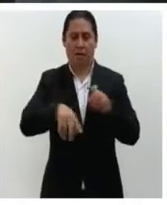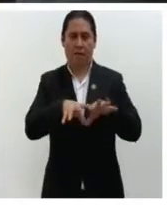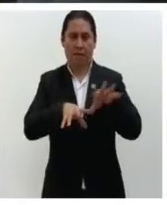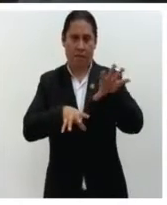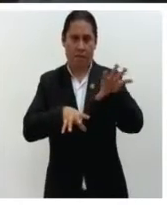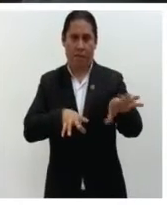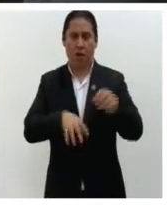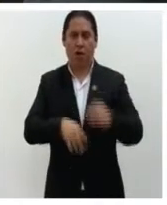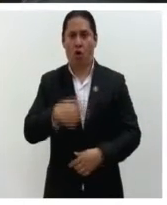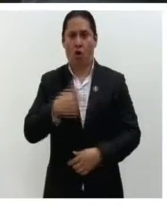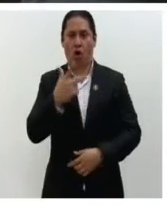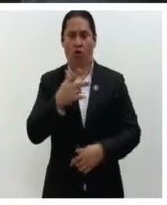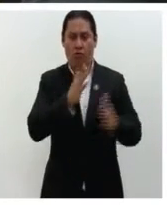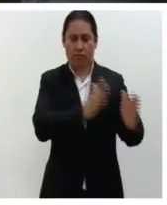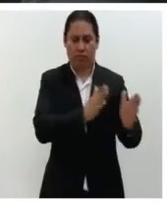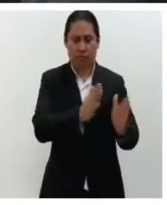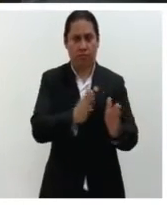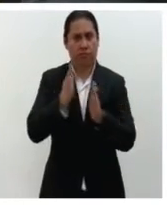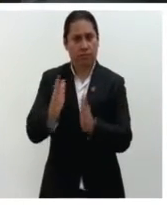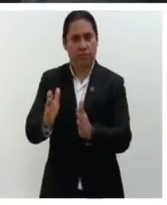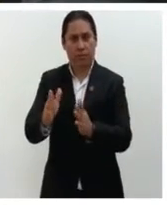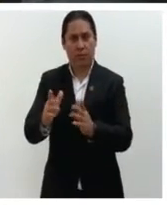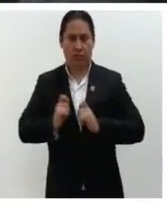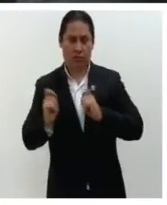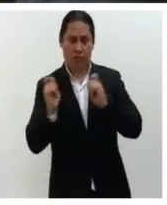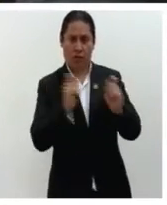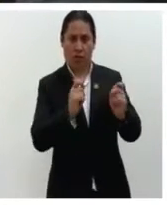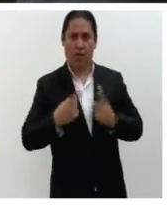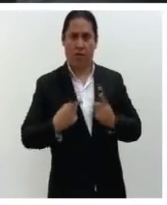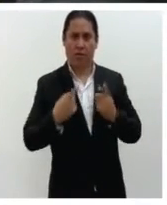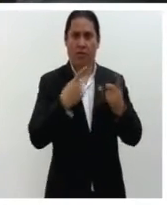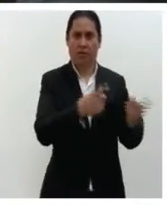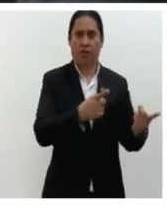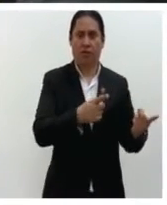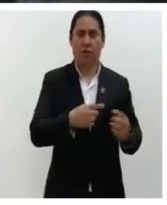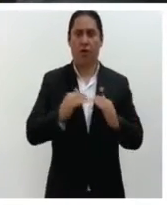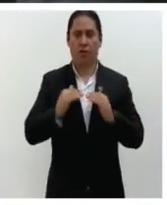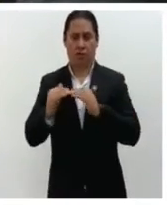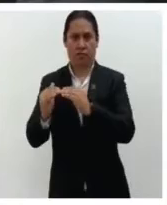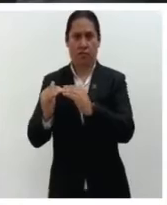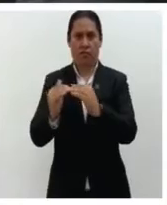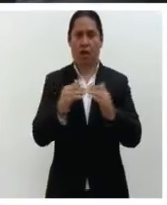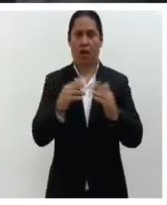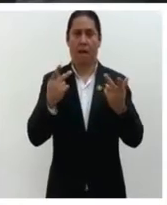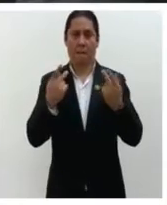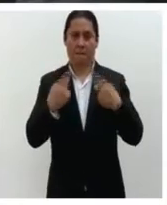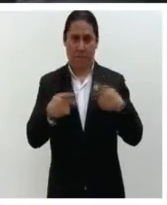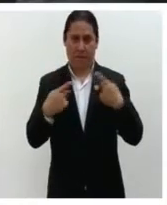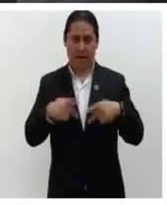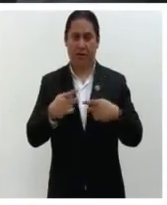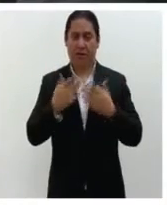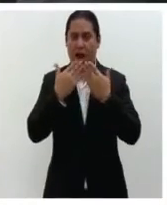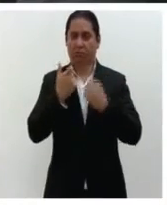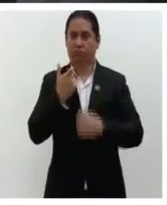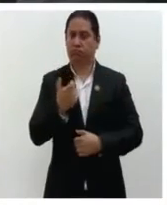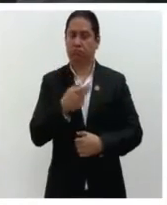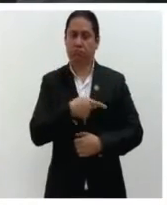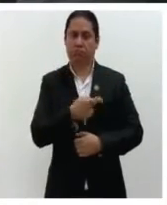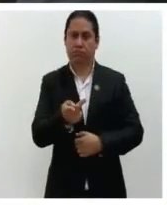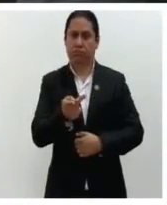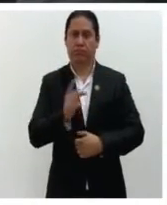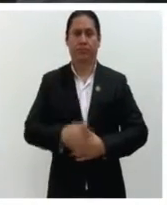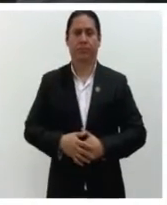municipal 8 lotes de terreno y enajenarlos vía donación a favor de igual número de personas de escasos recursos